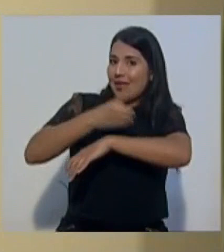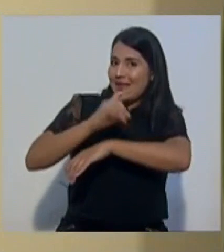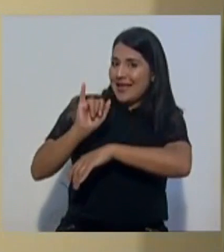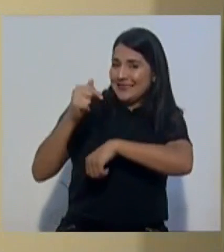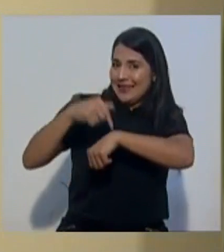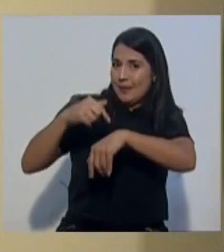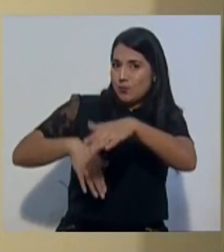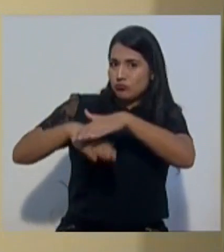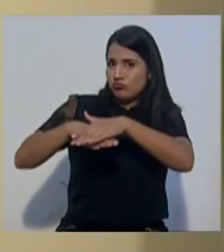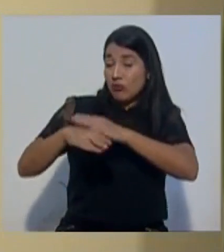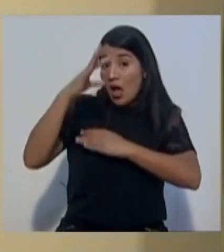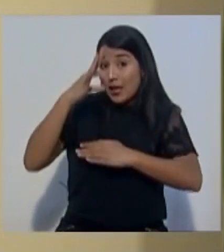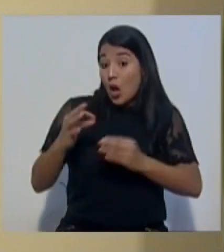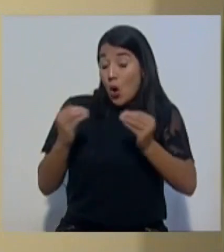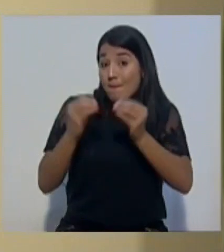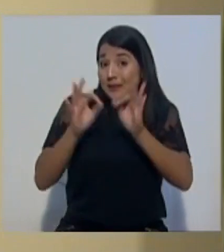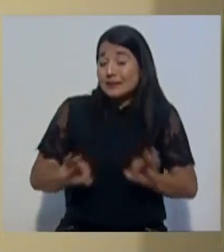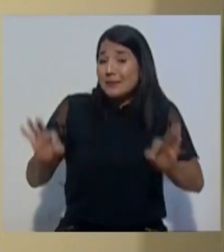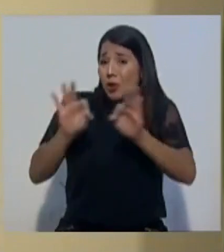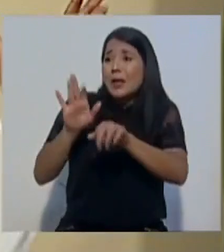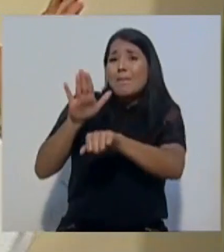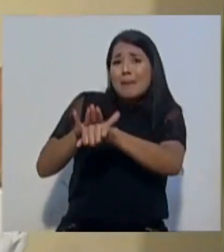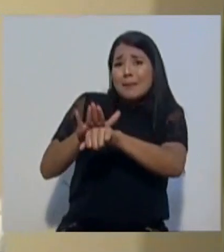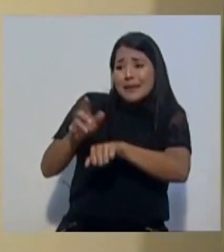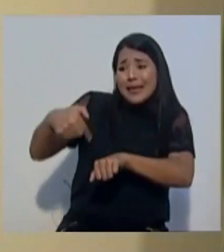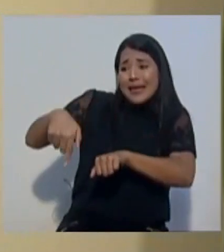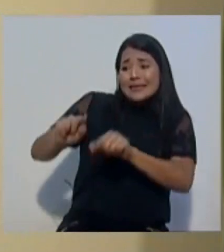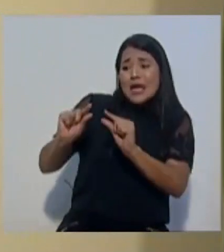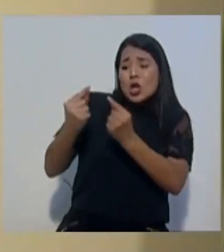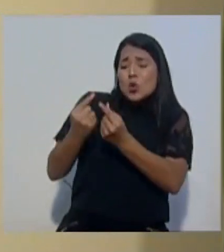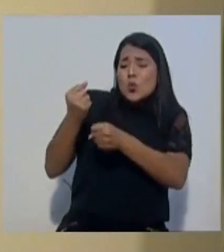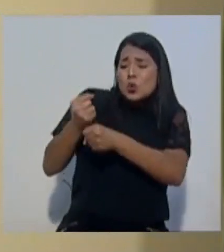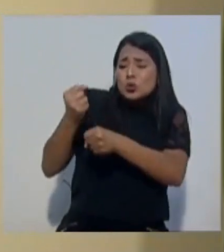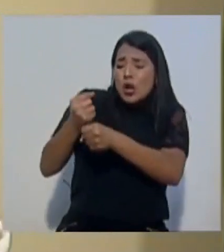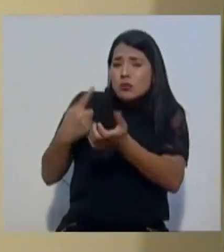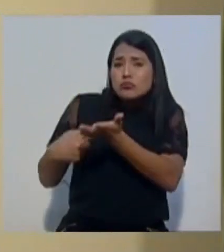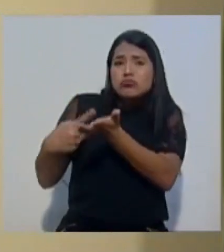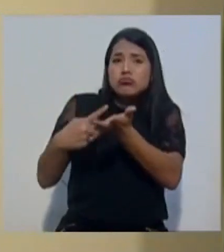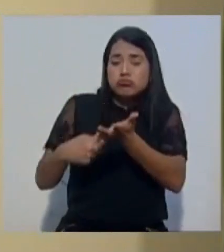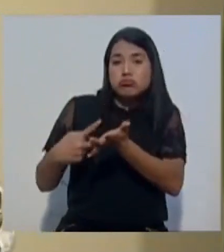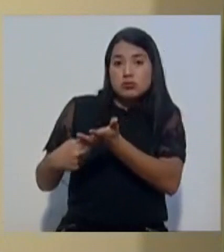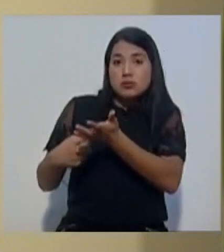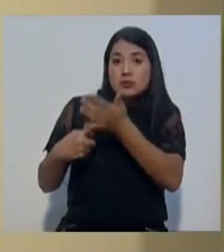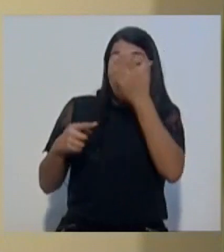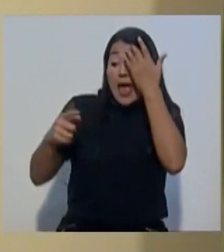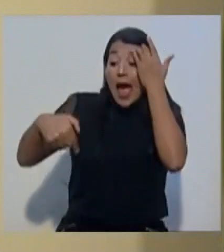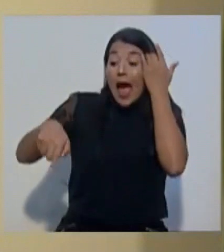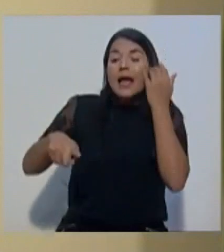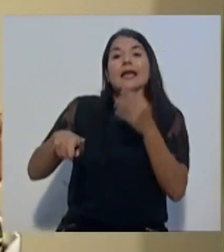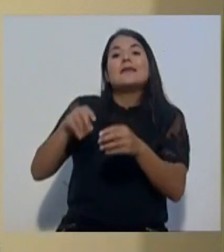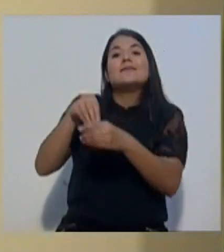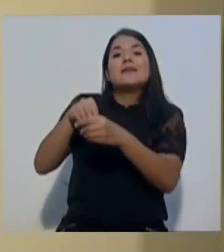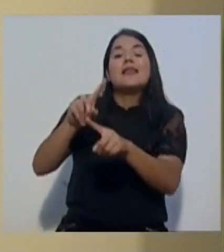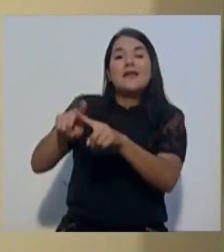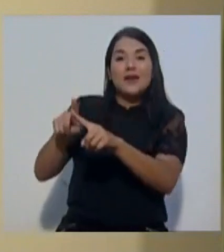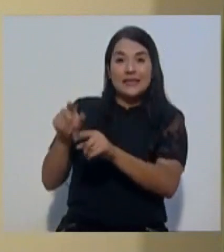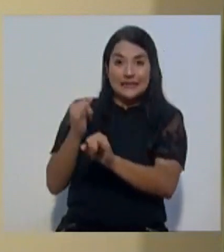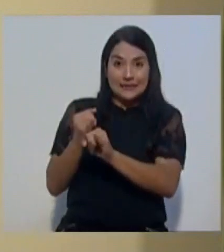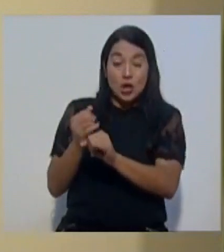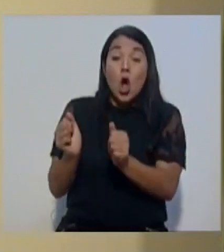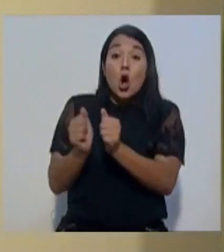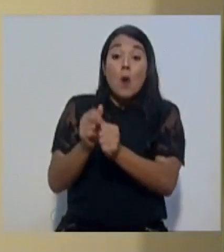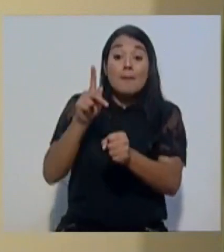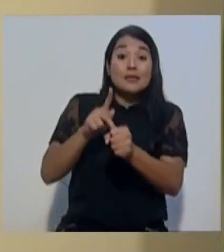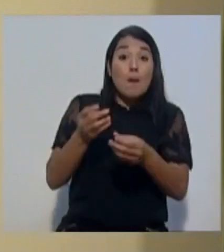término. Y yo creo que lo más importante es dejar que la mesa trabaje ampliamente. Es una mesa interinstitucional con la participación